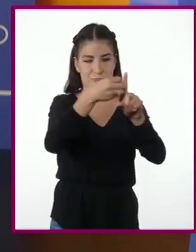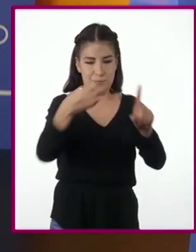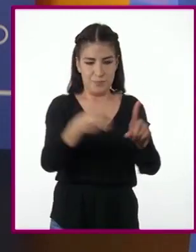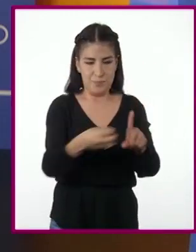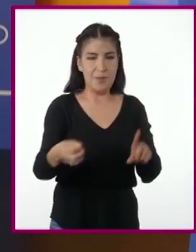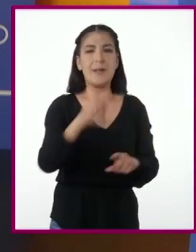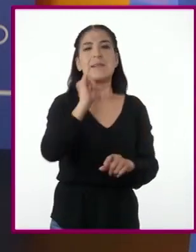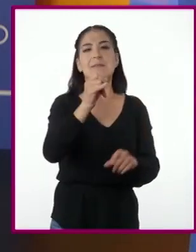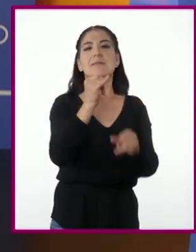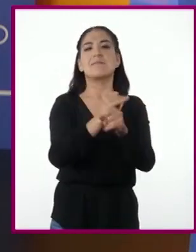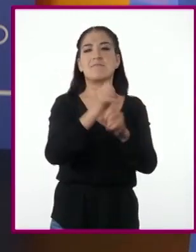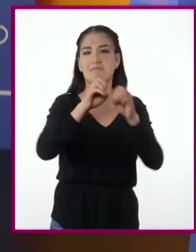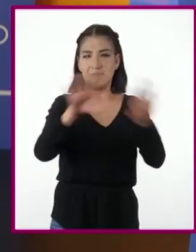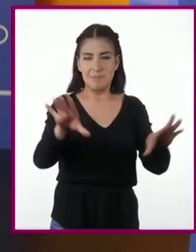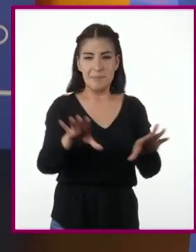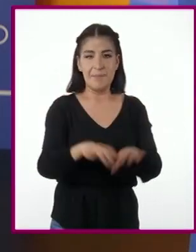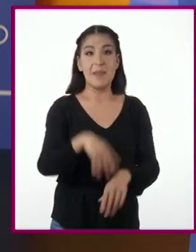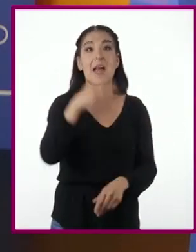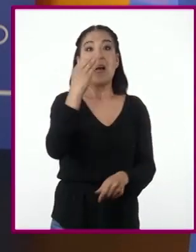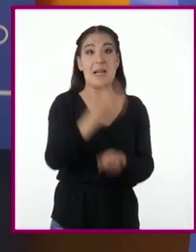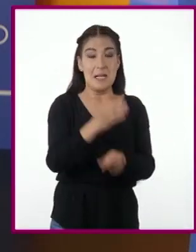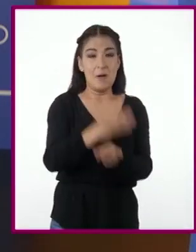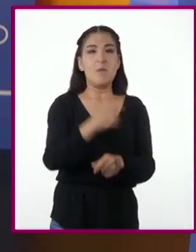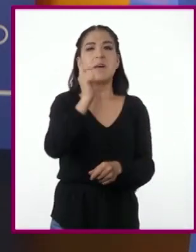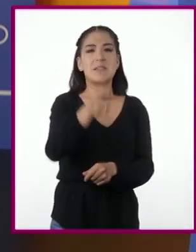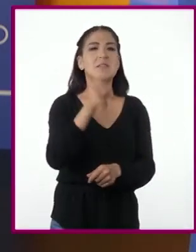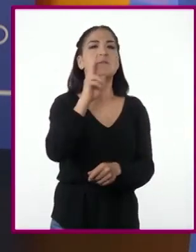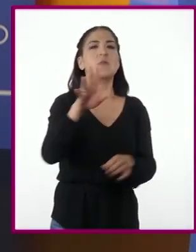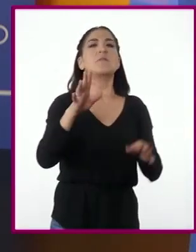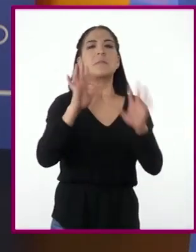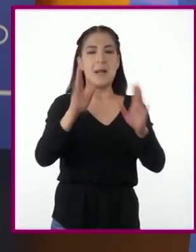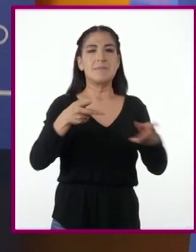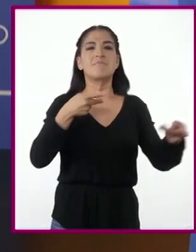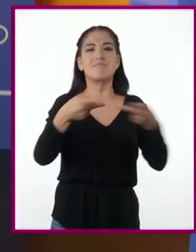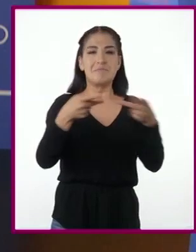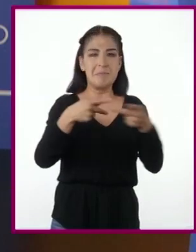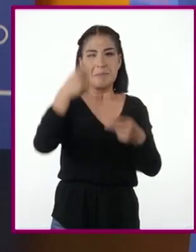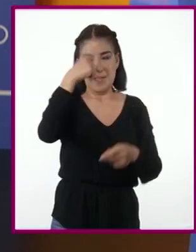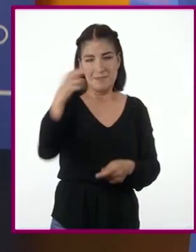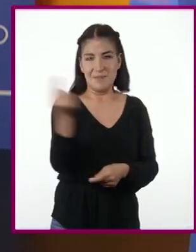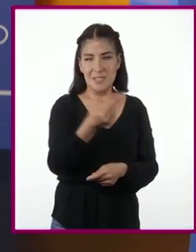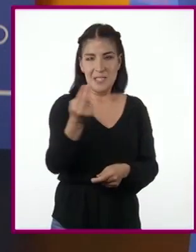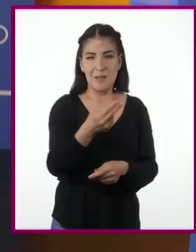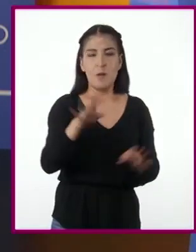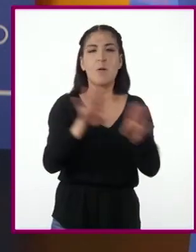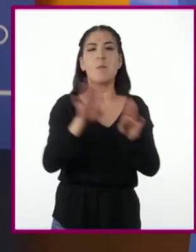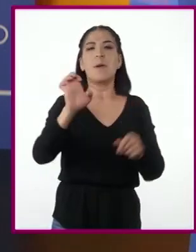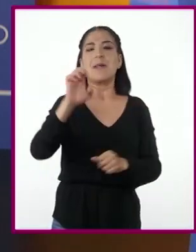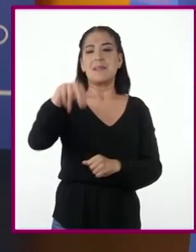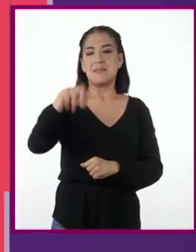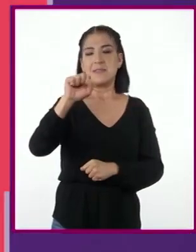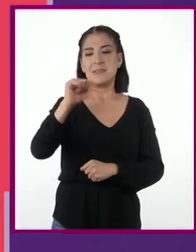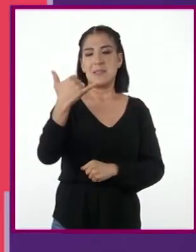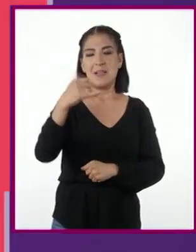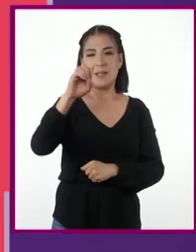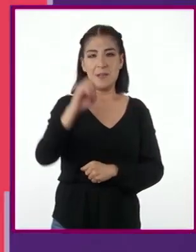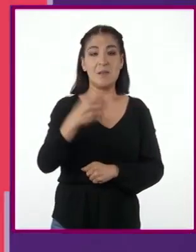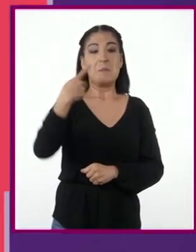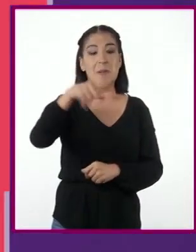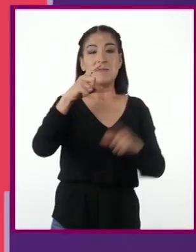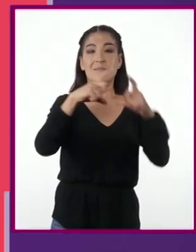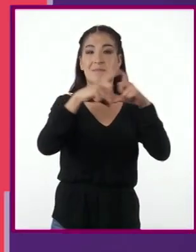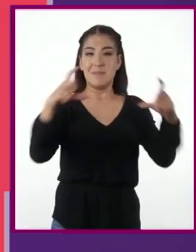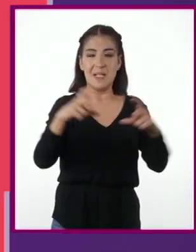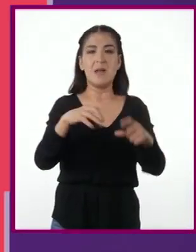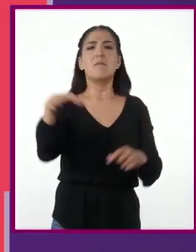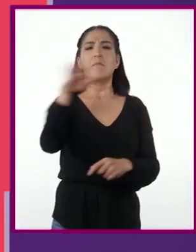información. En este caso, estamos preparando lo necesario para un ensayo, pero las fichas pueden